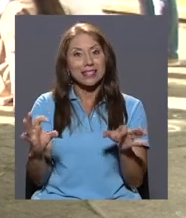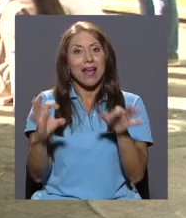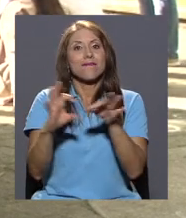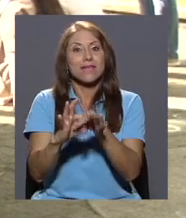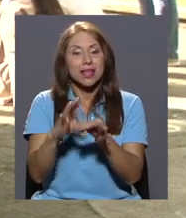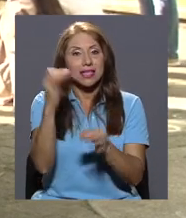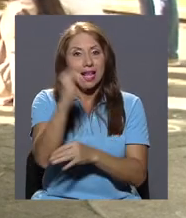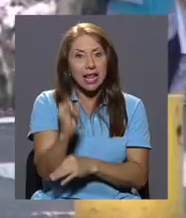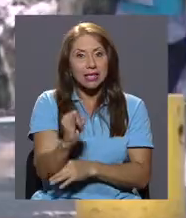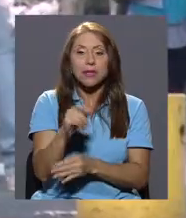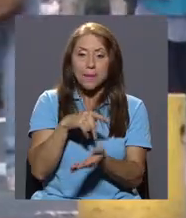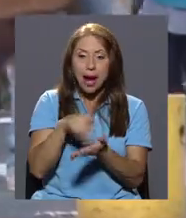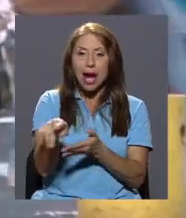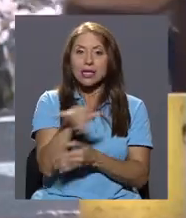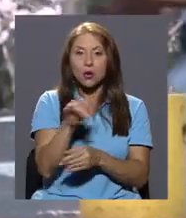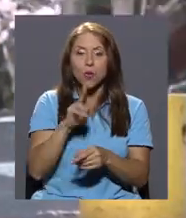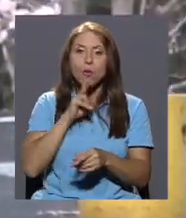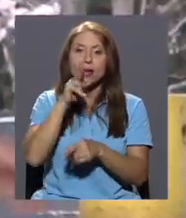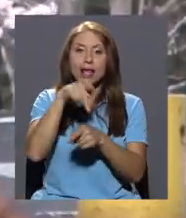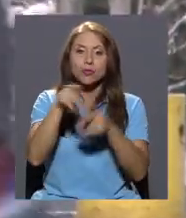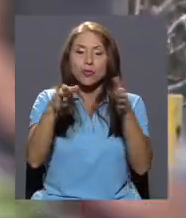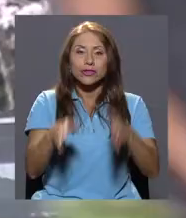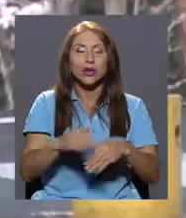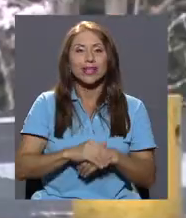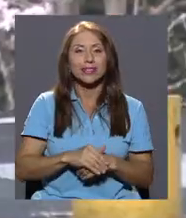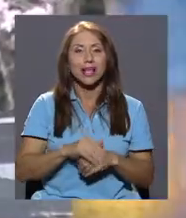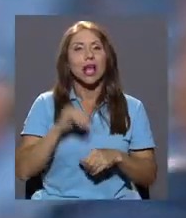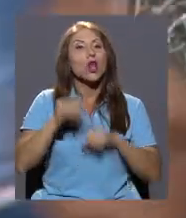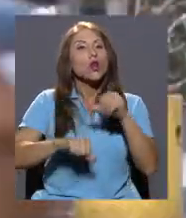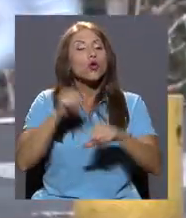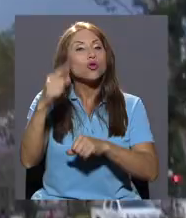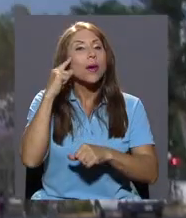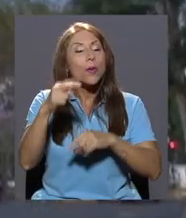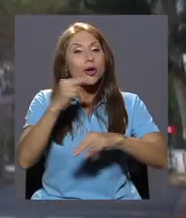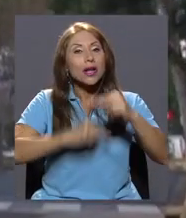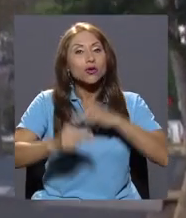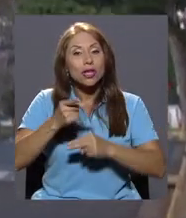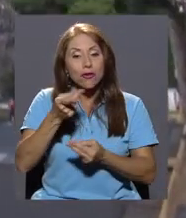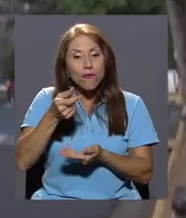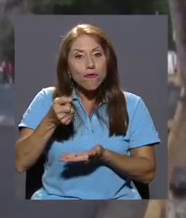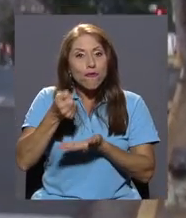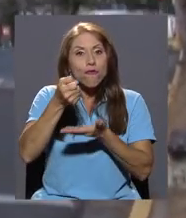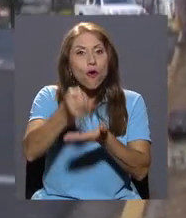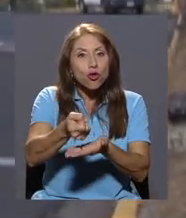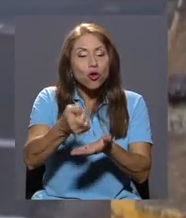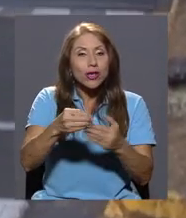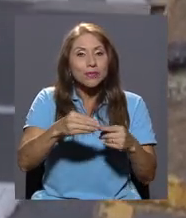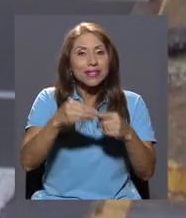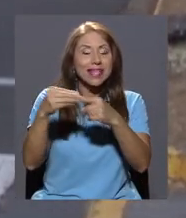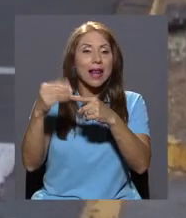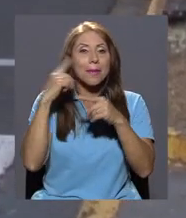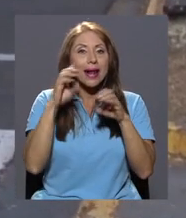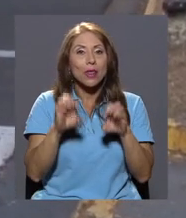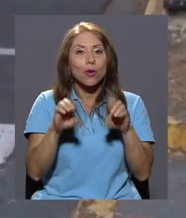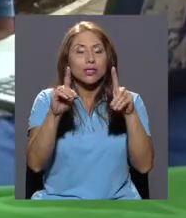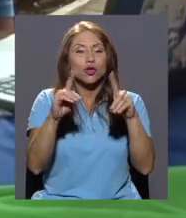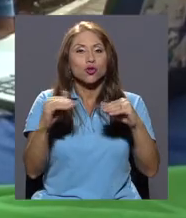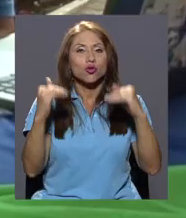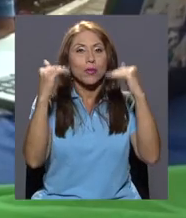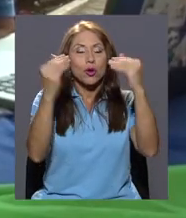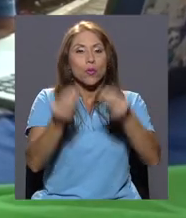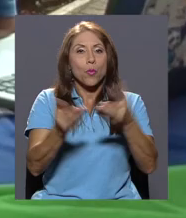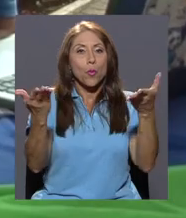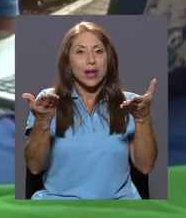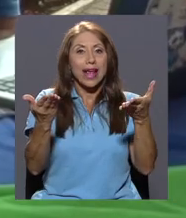artes como verdaderos profesionales. La lucha por la negociación de un fondo especial para la educación superior pública justo que alcance